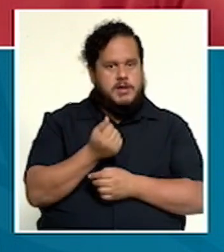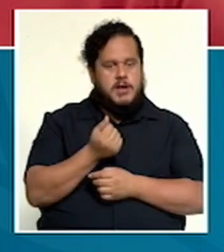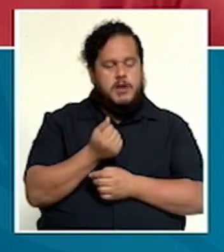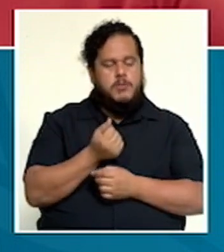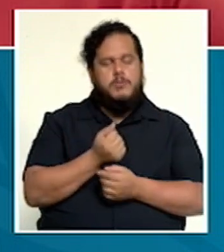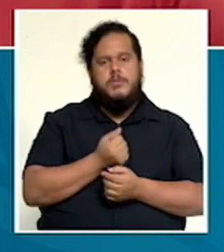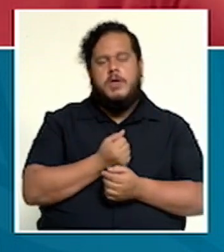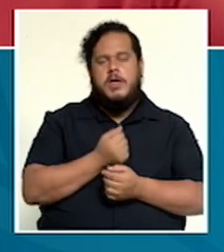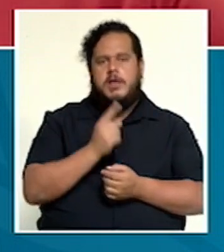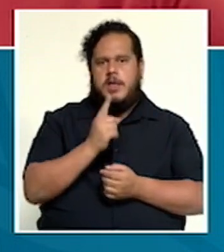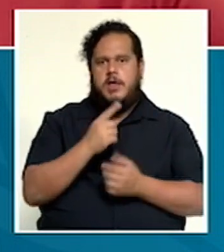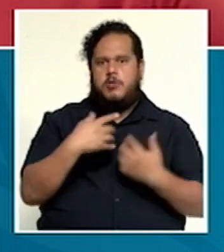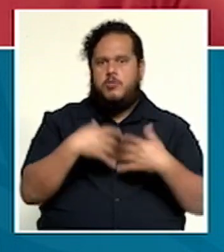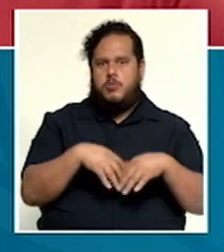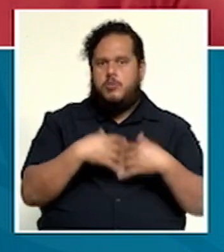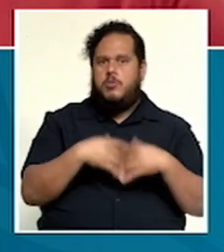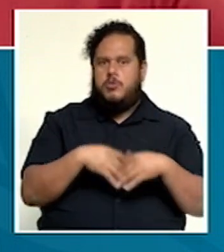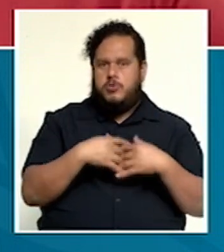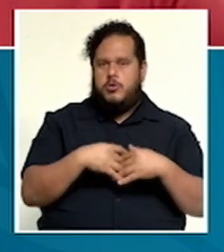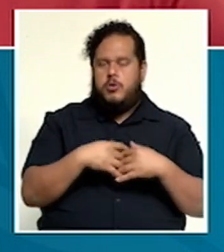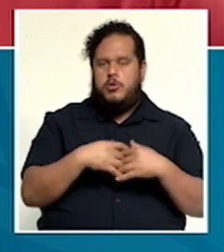es un motor